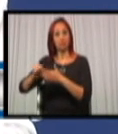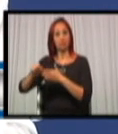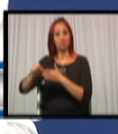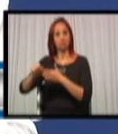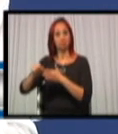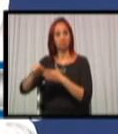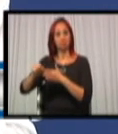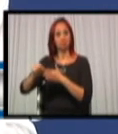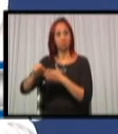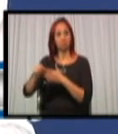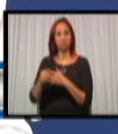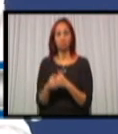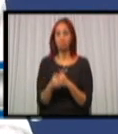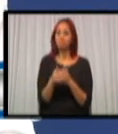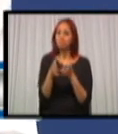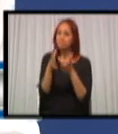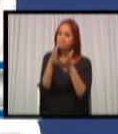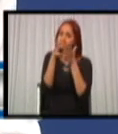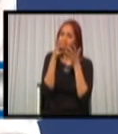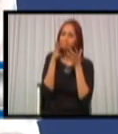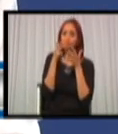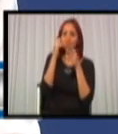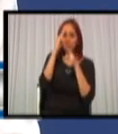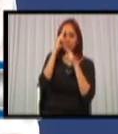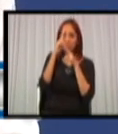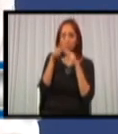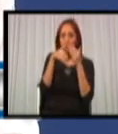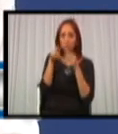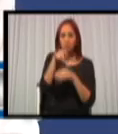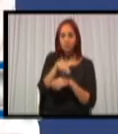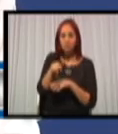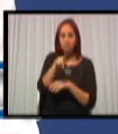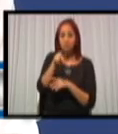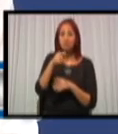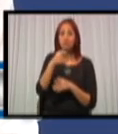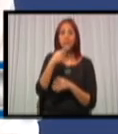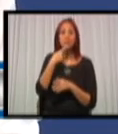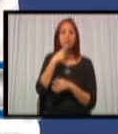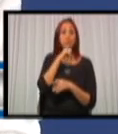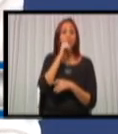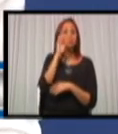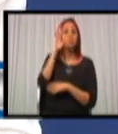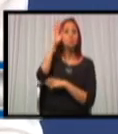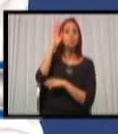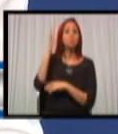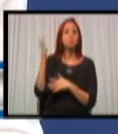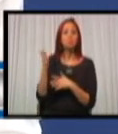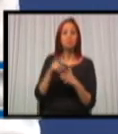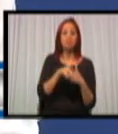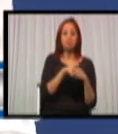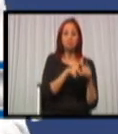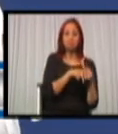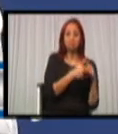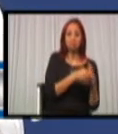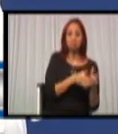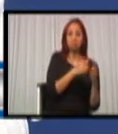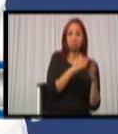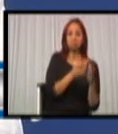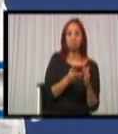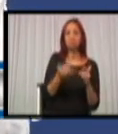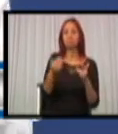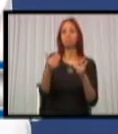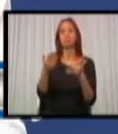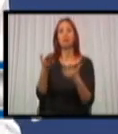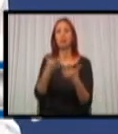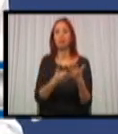Mateeños, quiero ser muy honesto con todos ustedes y decirles que no es un compromiso de que arreglo el camino a cambio de algo.